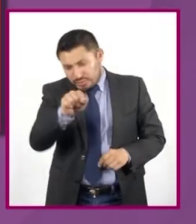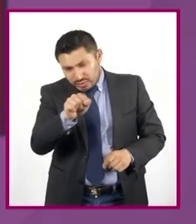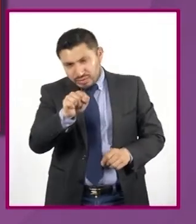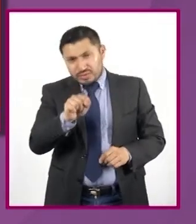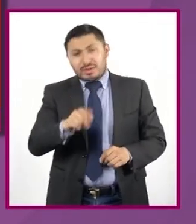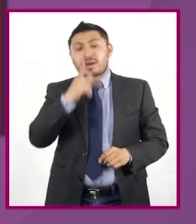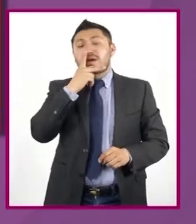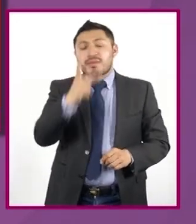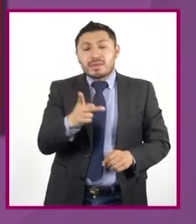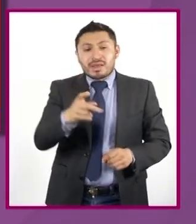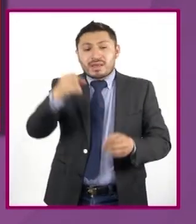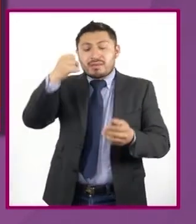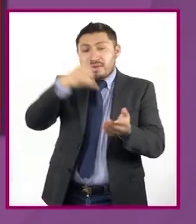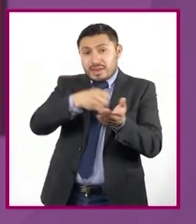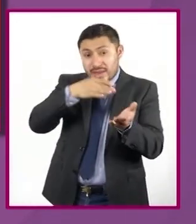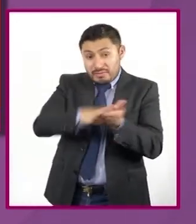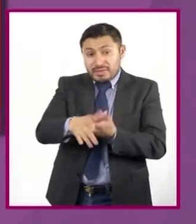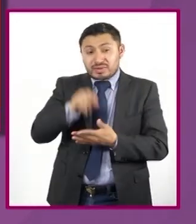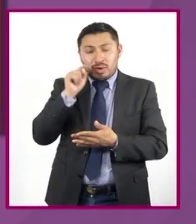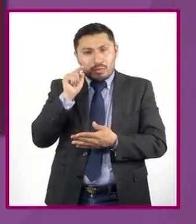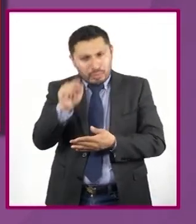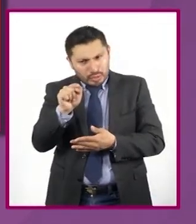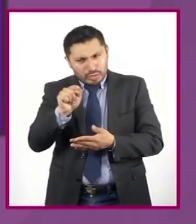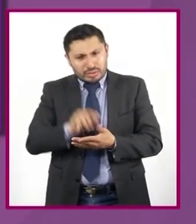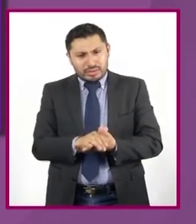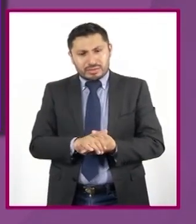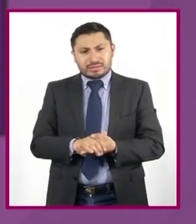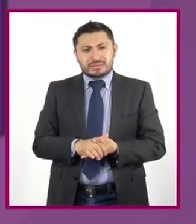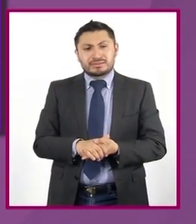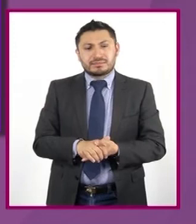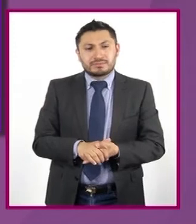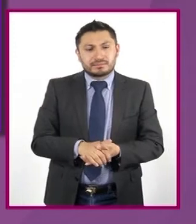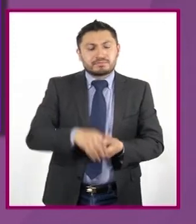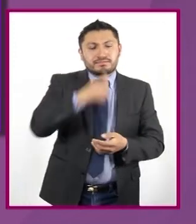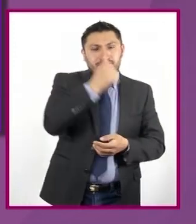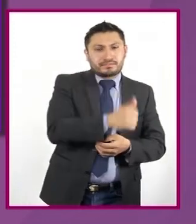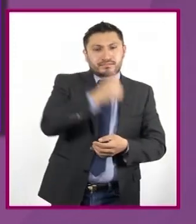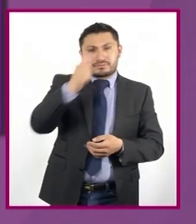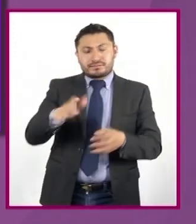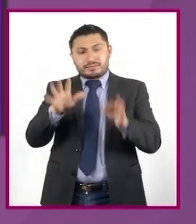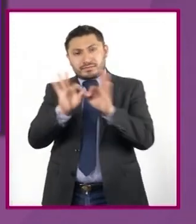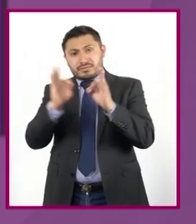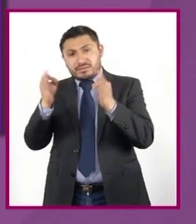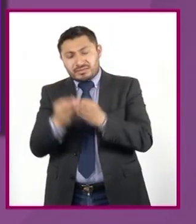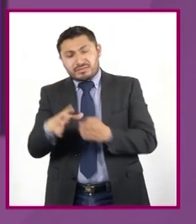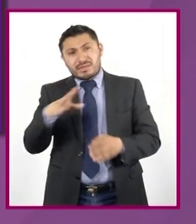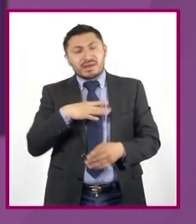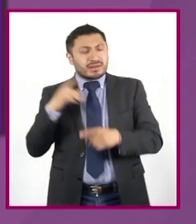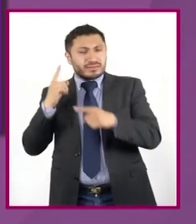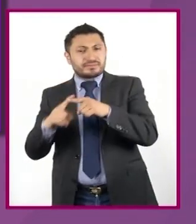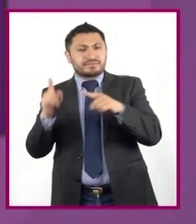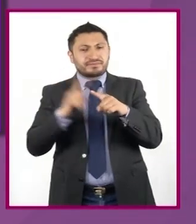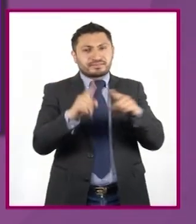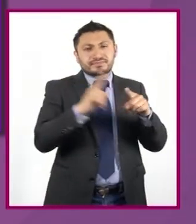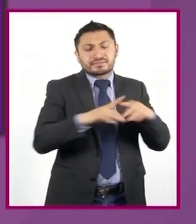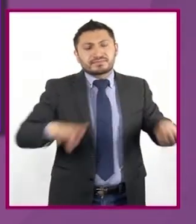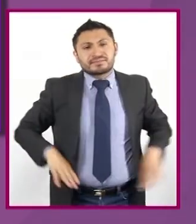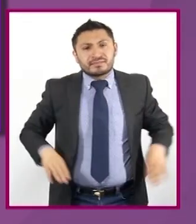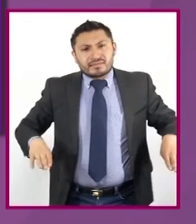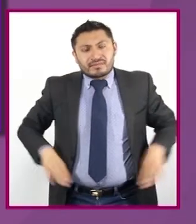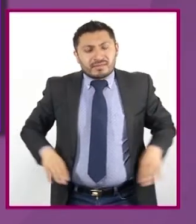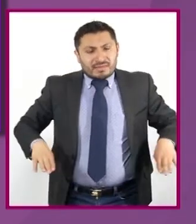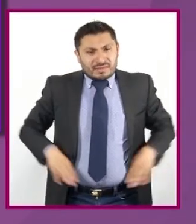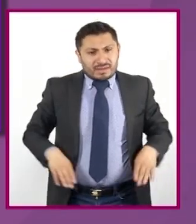palabra impreso, punto. Cada tipo de citación tiene especificaciones para capítulos de